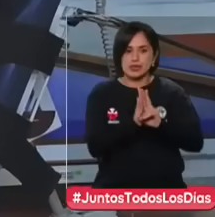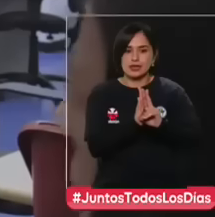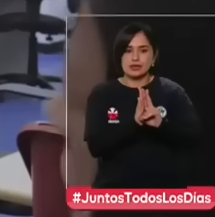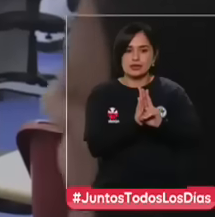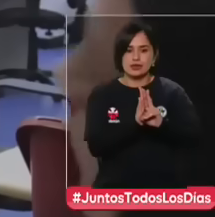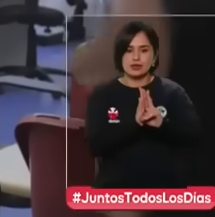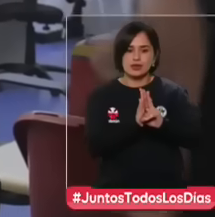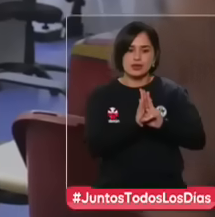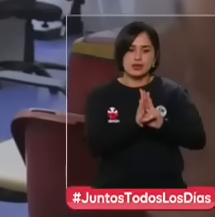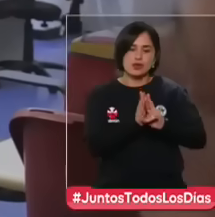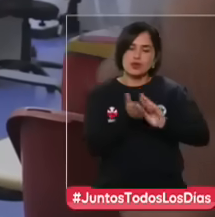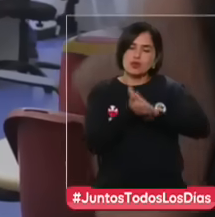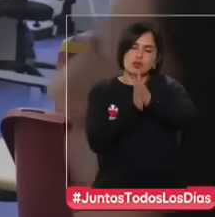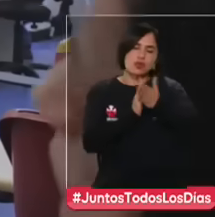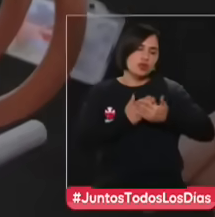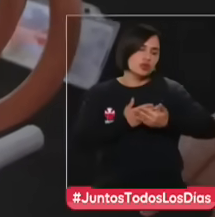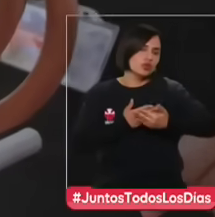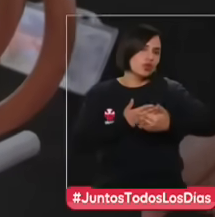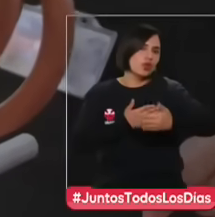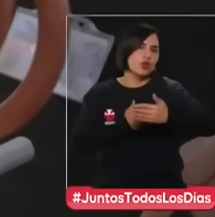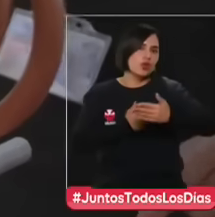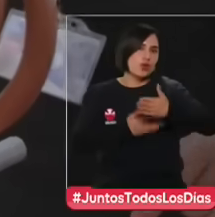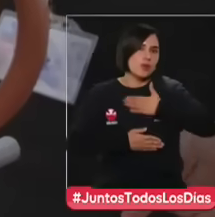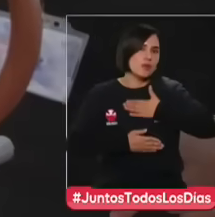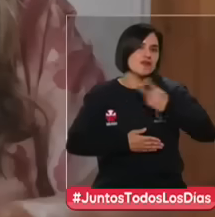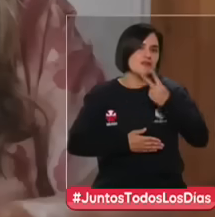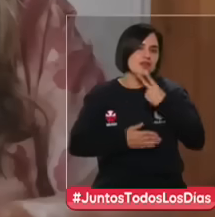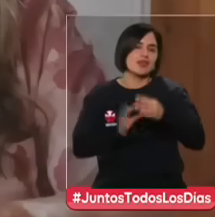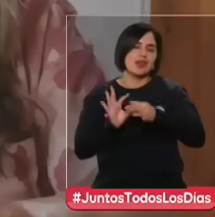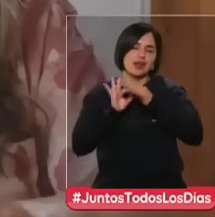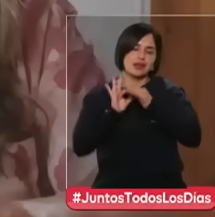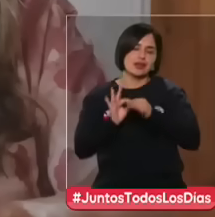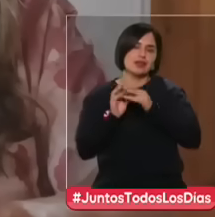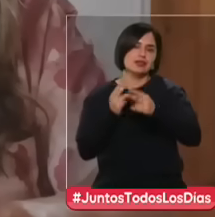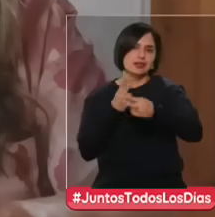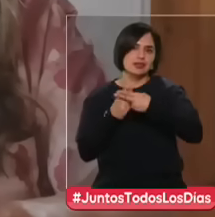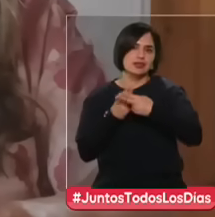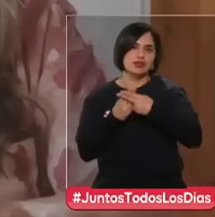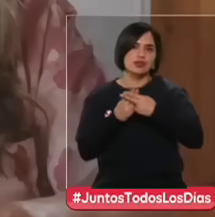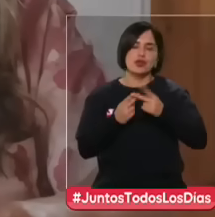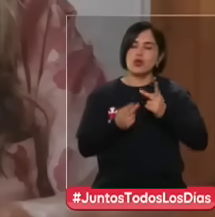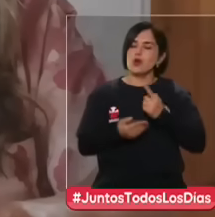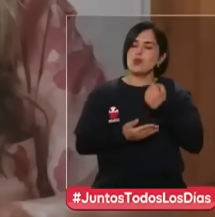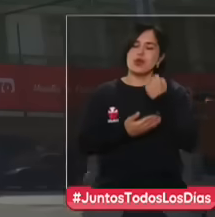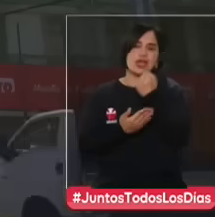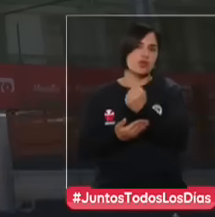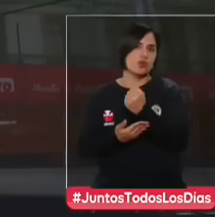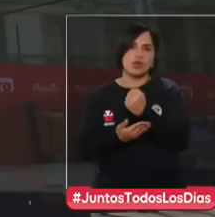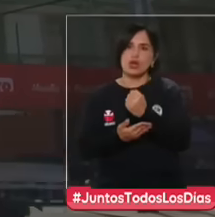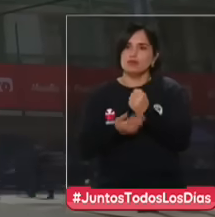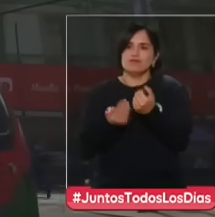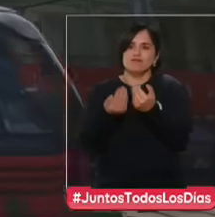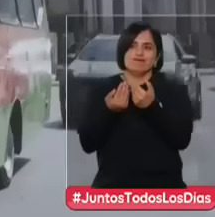resto de lo que me queda ahí, yo voy a agradecer a la Teletón. Voy a estar, siempre, siempre voy a estar ahí en Teletón para ayudar en lo que sea.